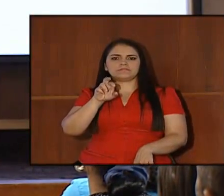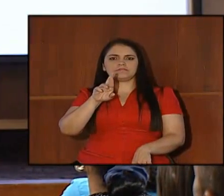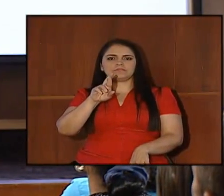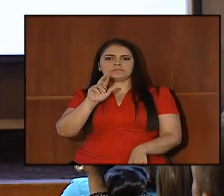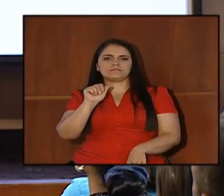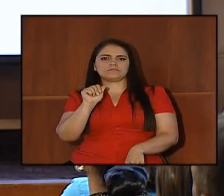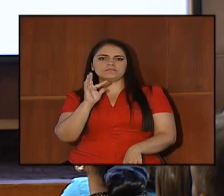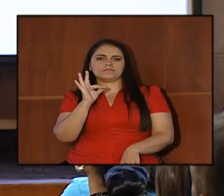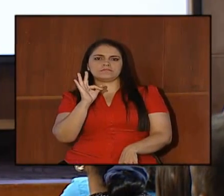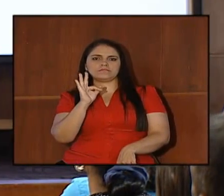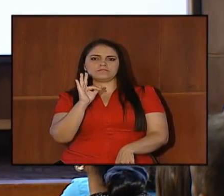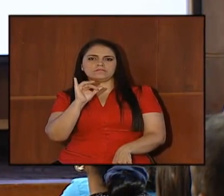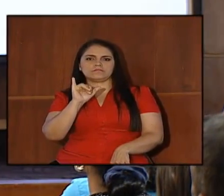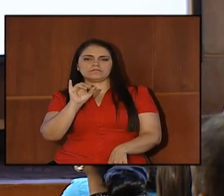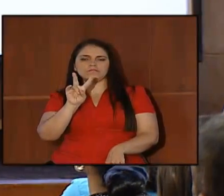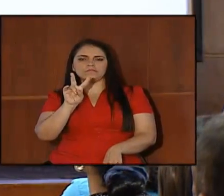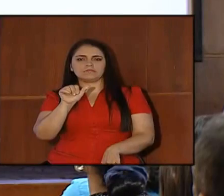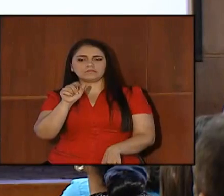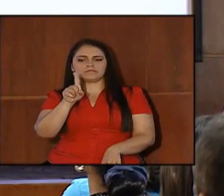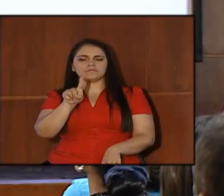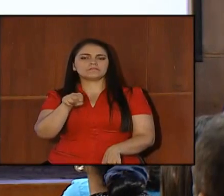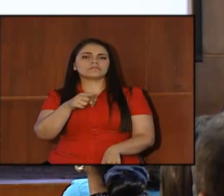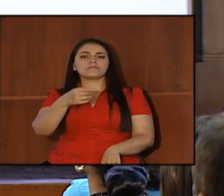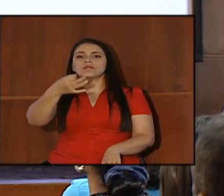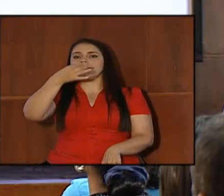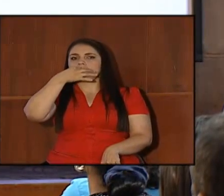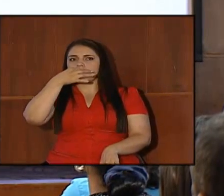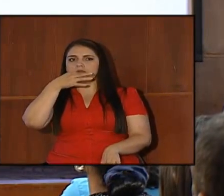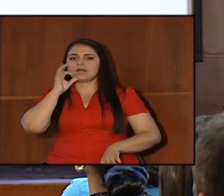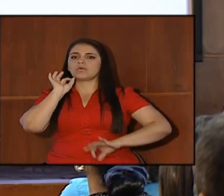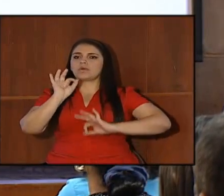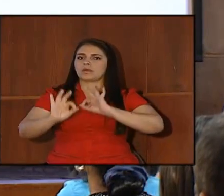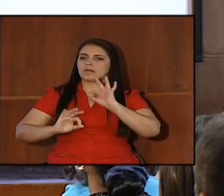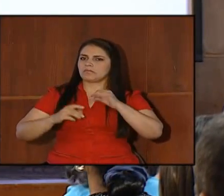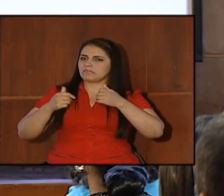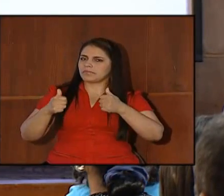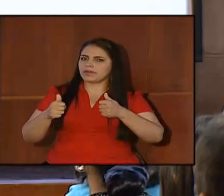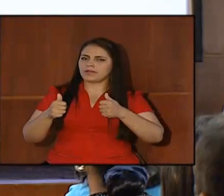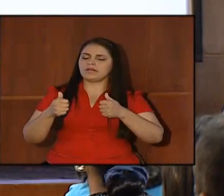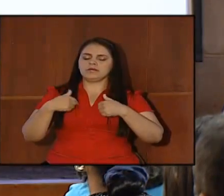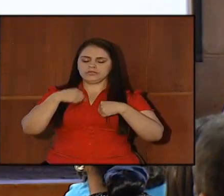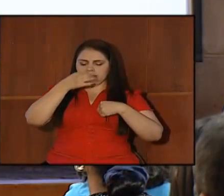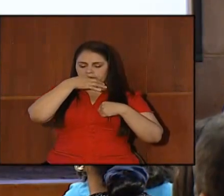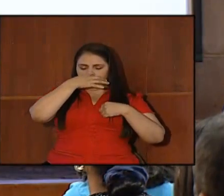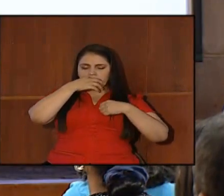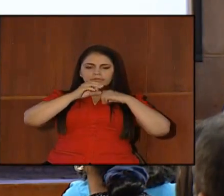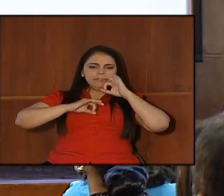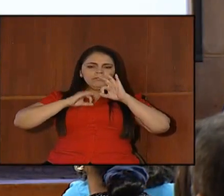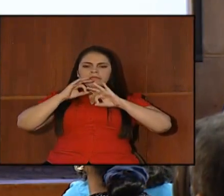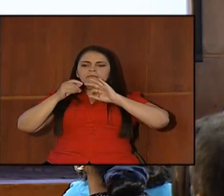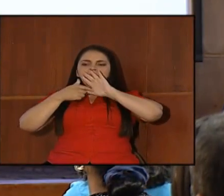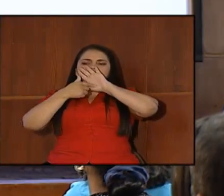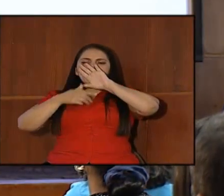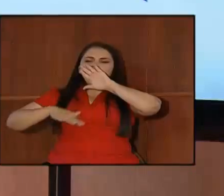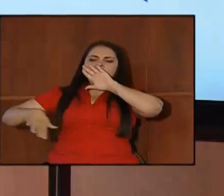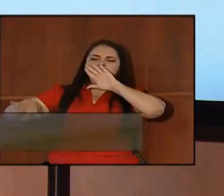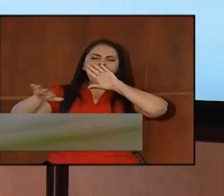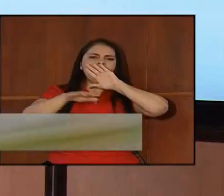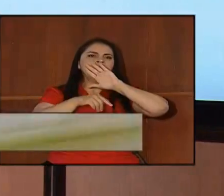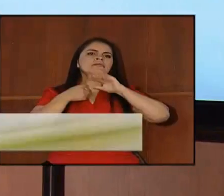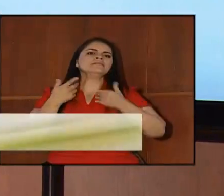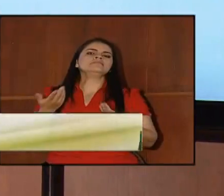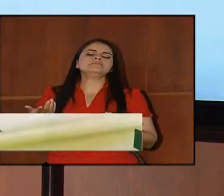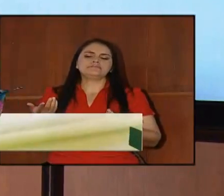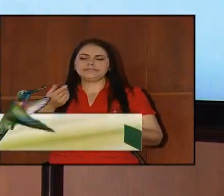Pero si no nos cuidamos, o si mi familiar no se cuida, o si nuestros pacientes no siguen las indicaciones que nosotros